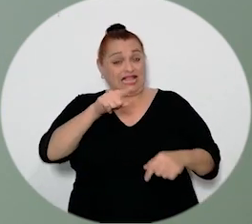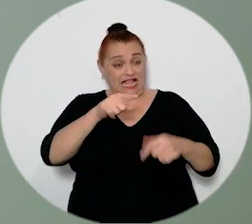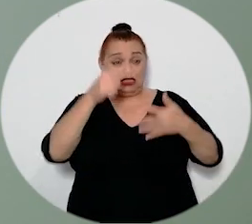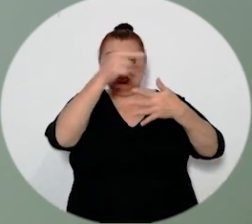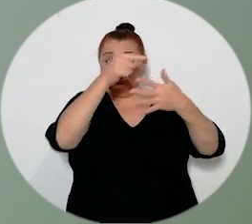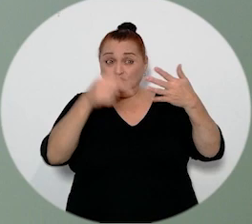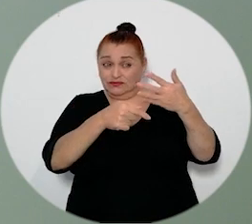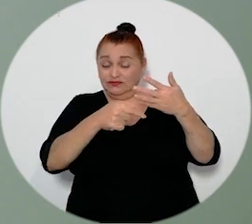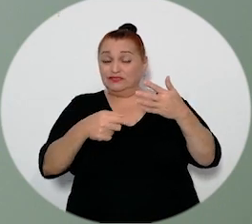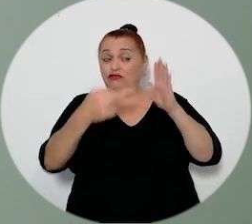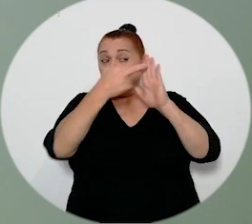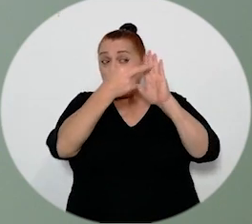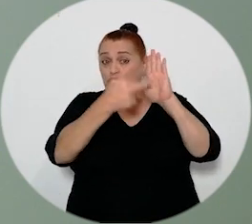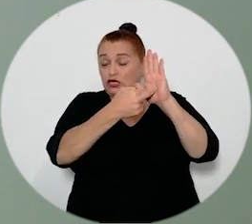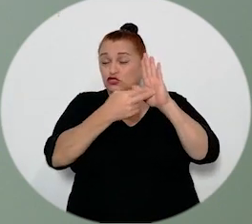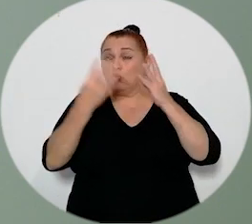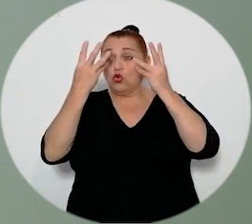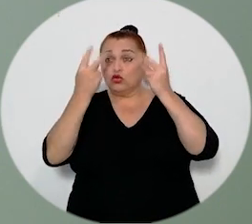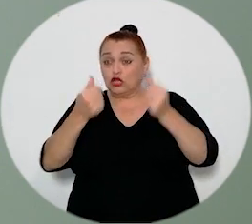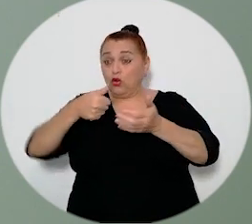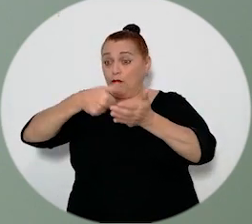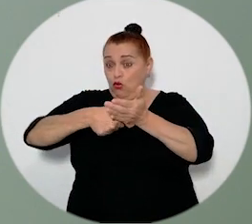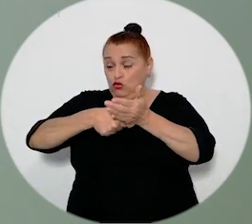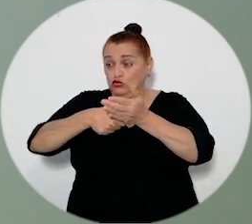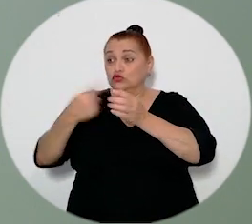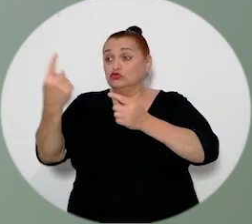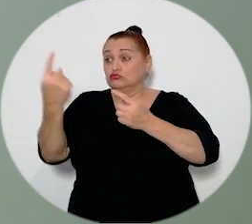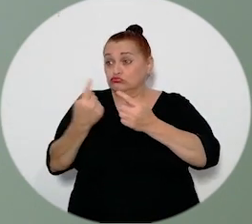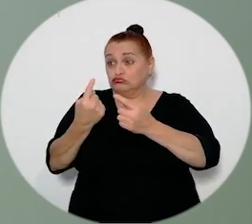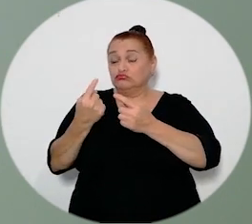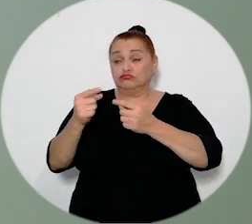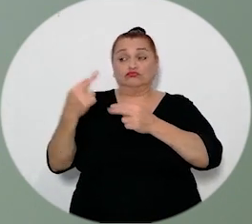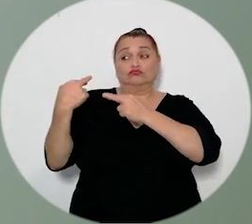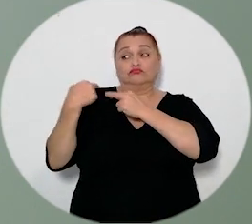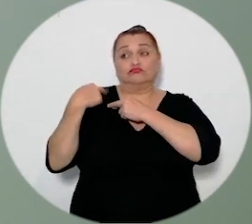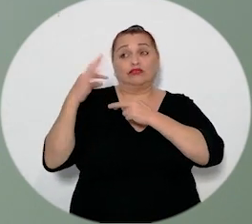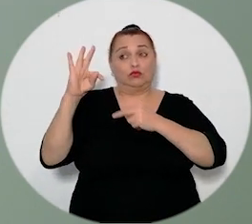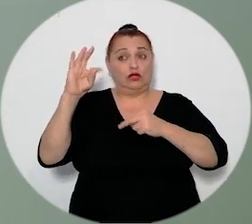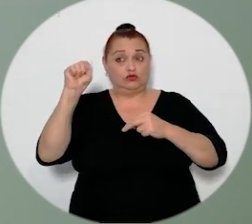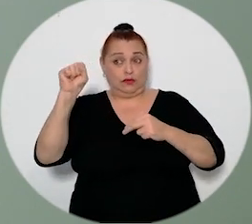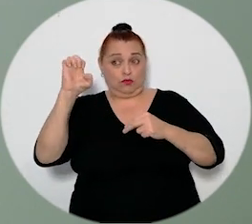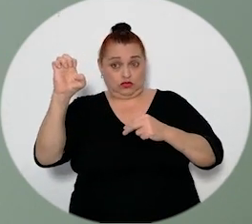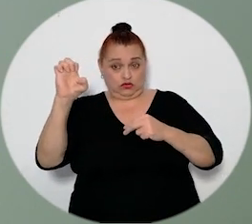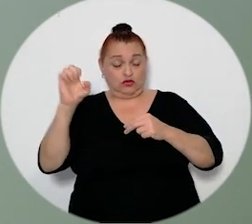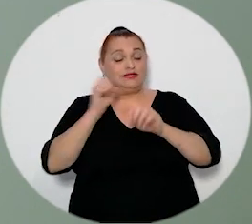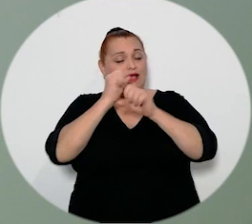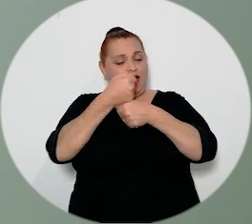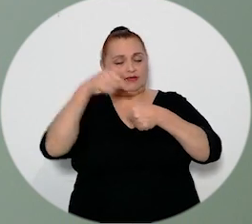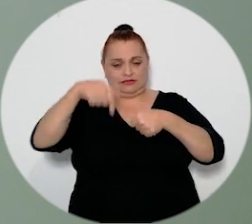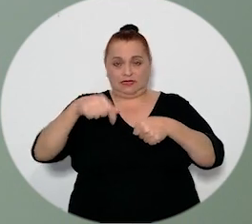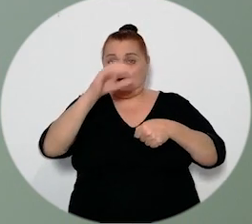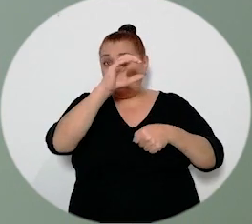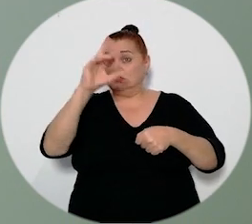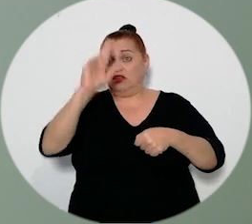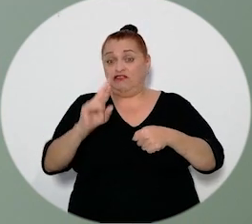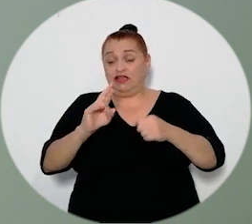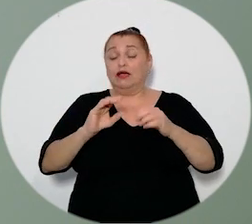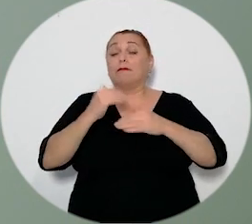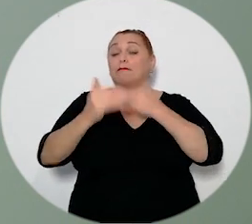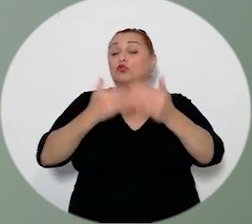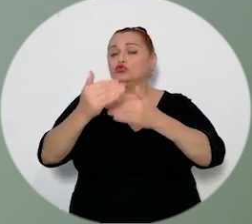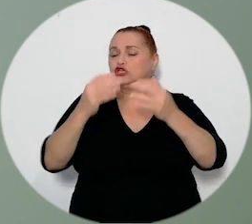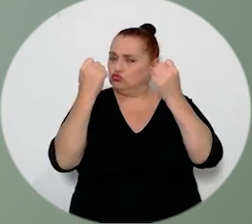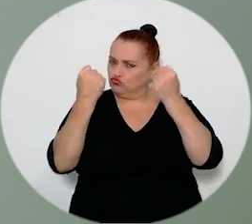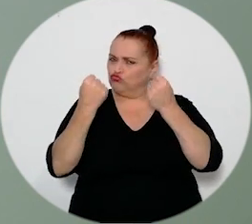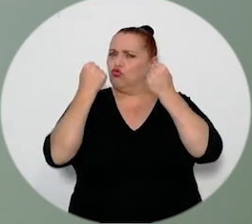En esos términos, la regulación del escrutinio de los votos y la intervención del Tribunal Supremo de Elecciones han hecho que, en Costa Rica, ese proceso sea